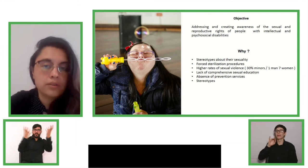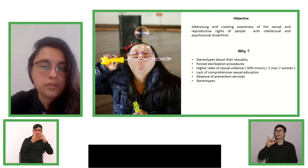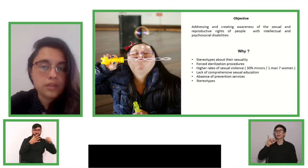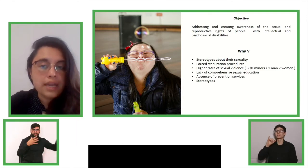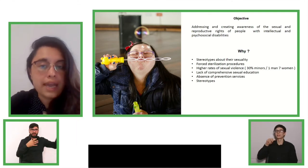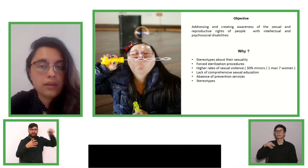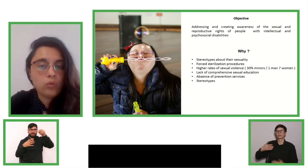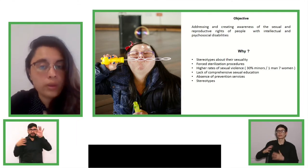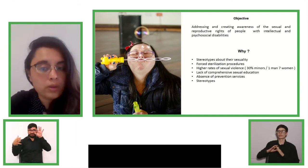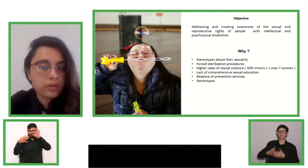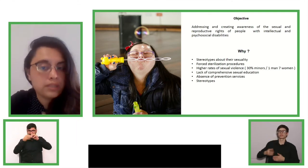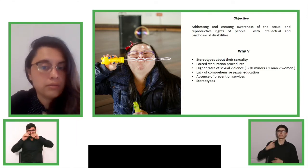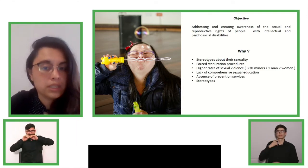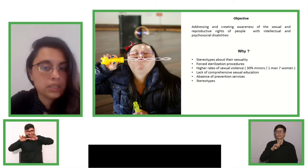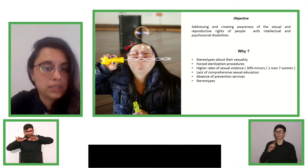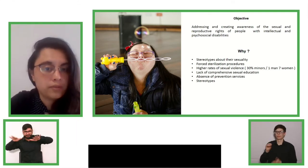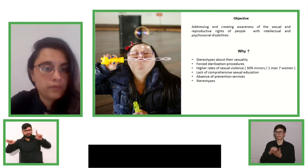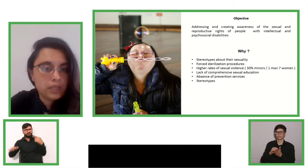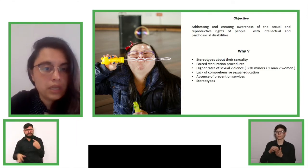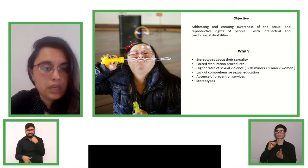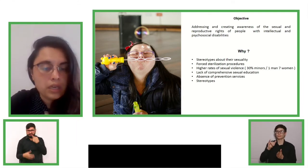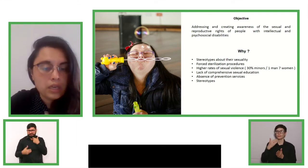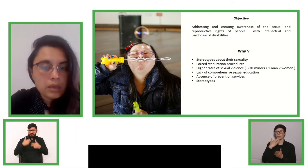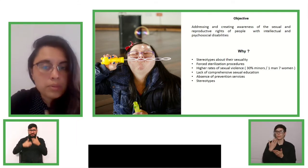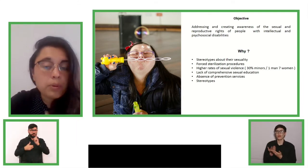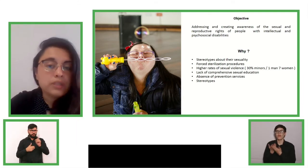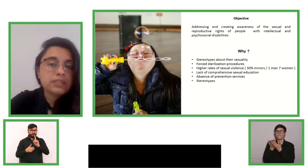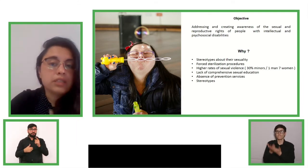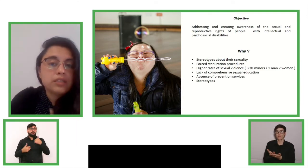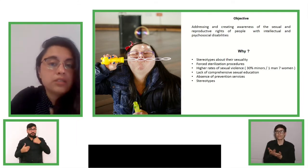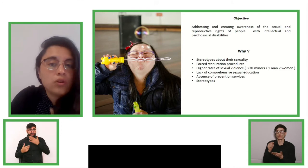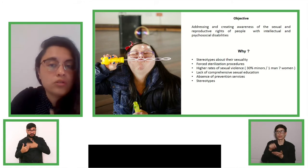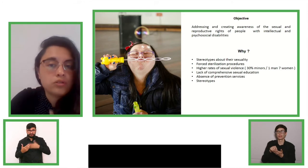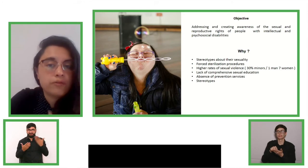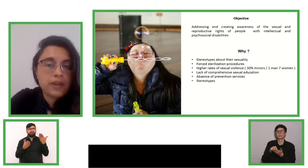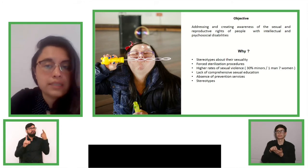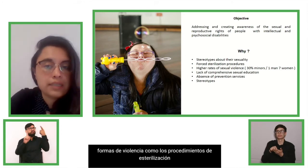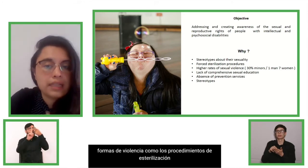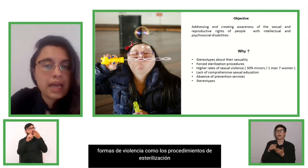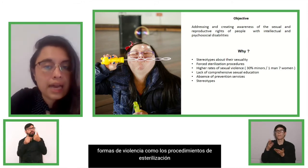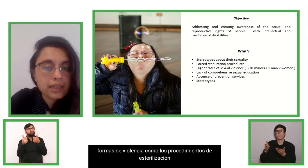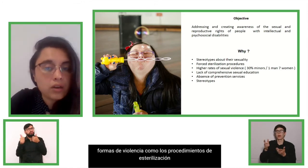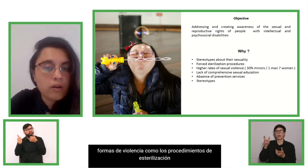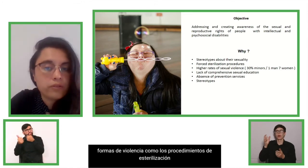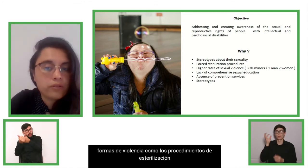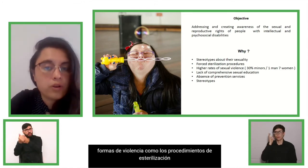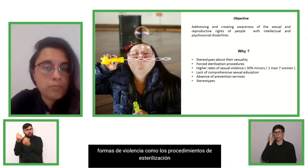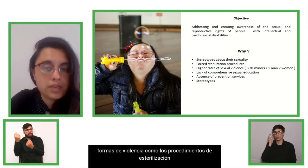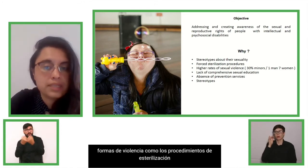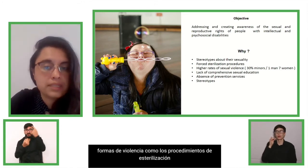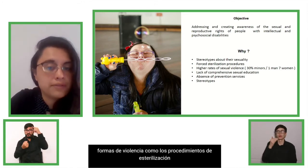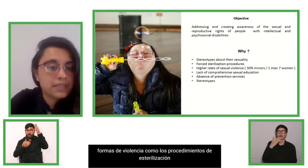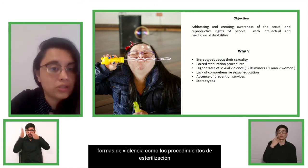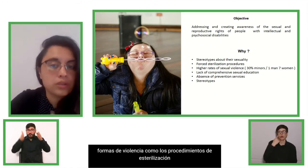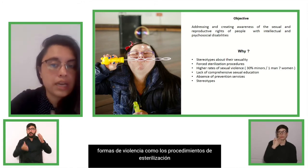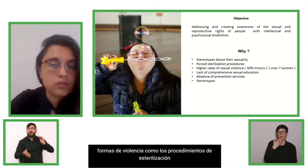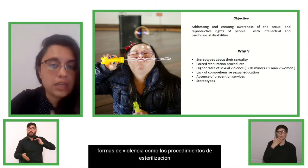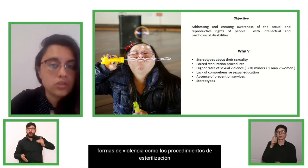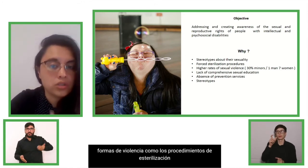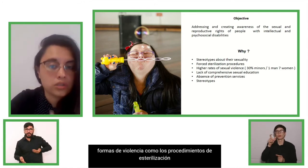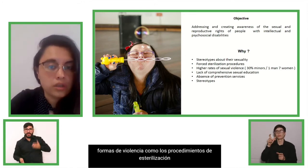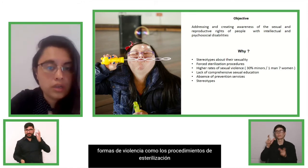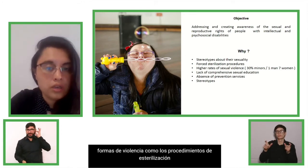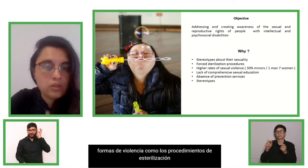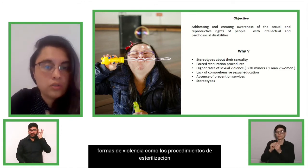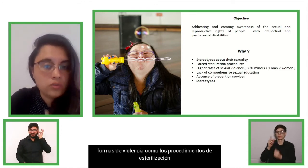sexual, especialmente en menores y mujeres con discapacidades. Personas con discapacidad también enfrentan